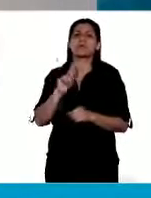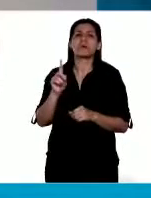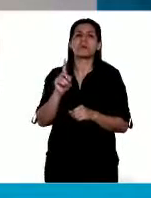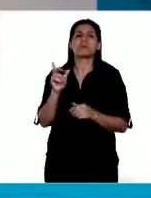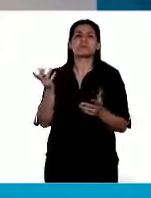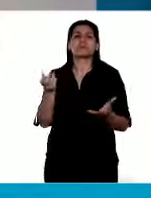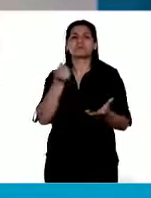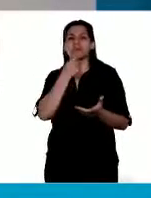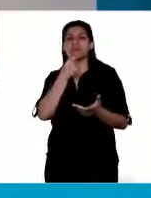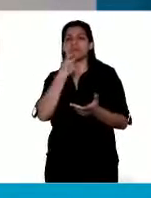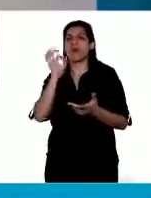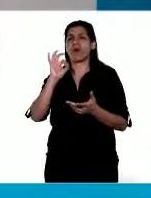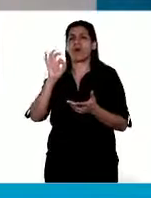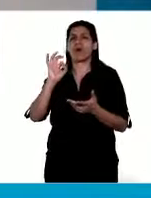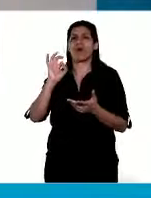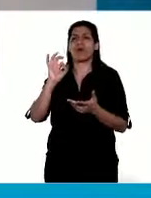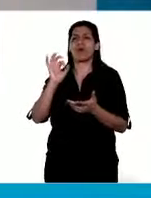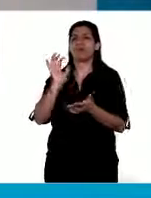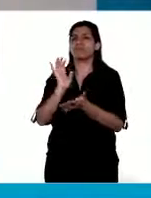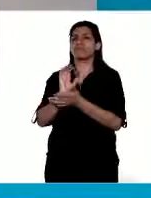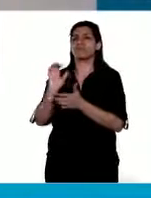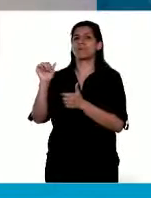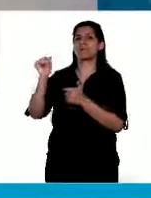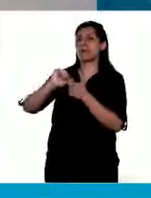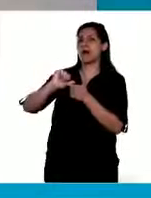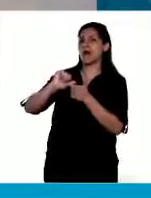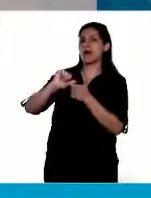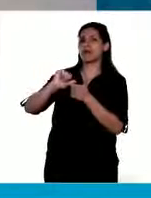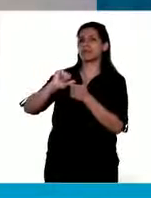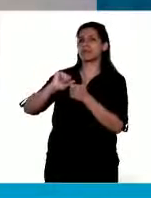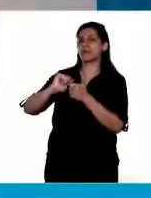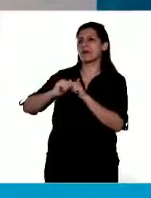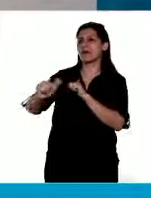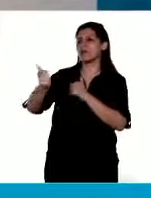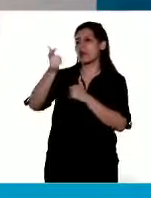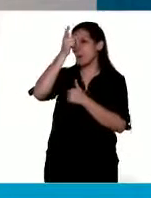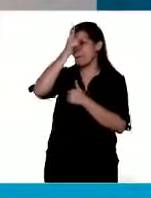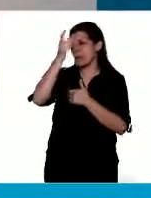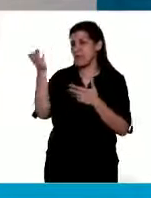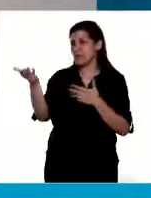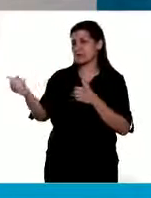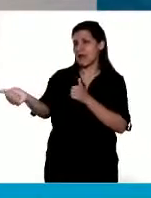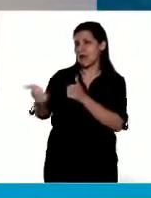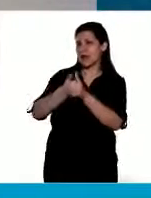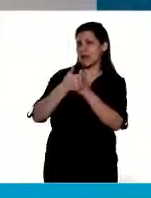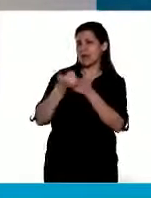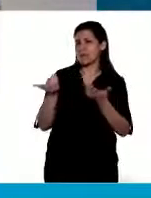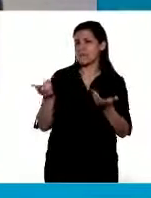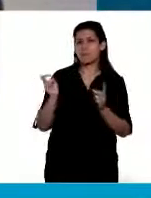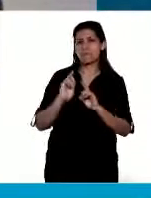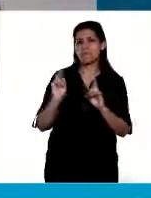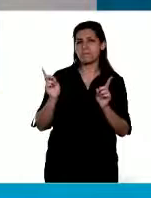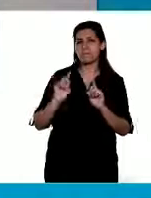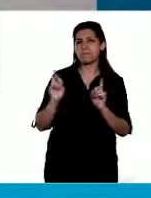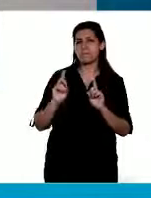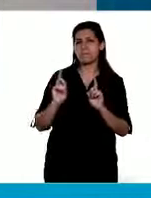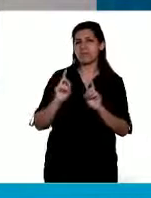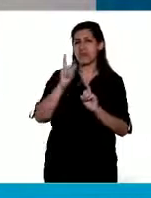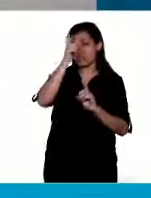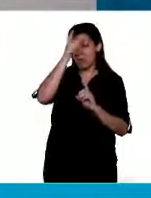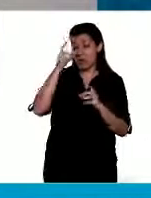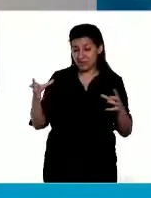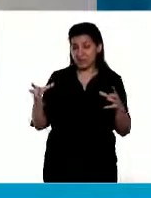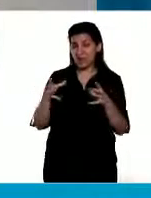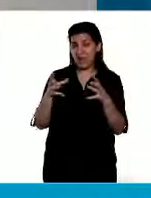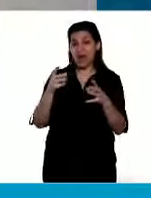mano a mano con un mate por medio con algún agente policial. No, nuestra policía está llena de hombres y mujeres